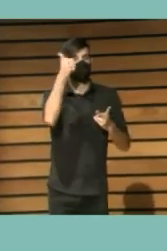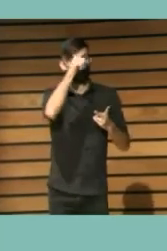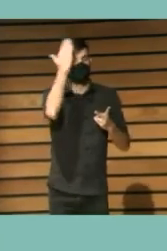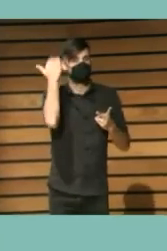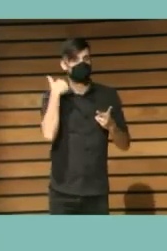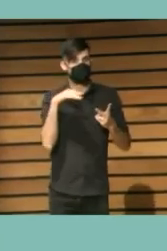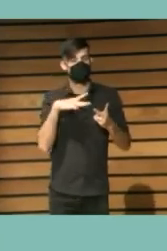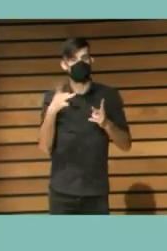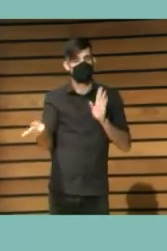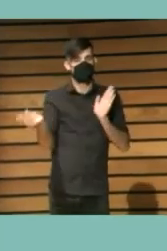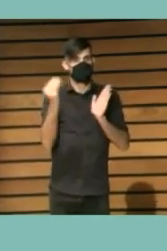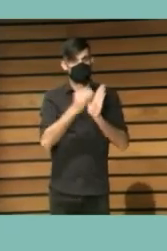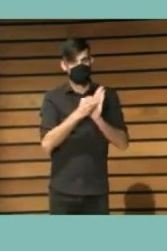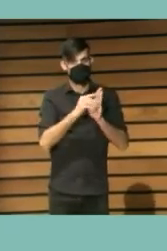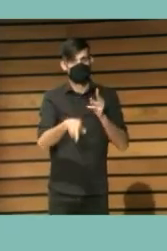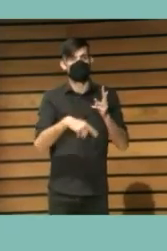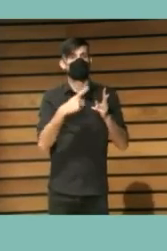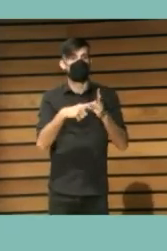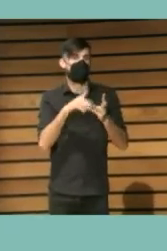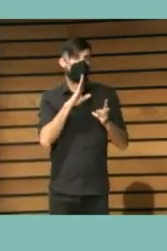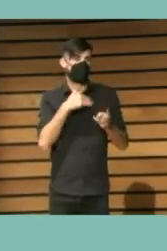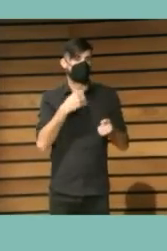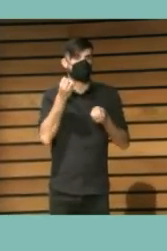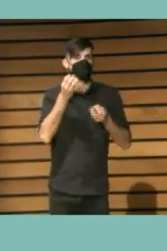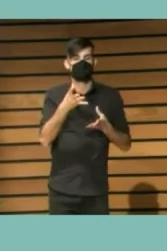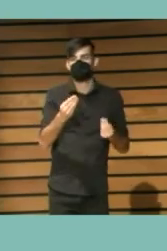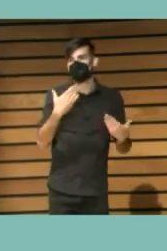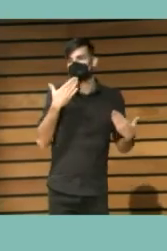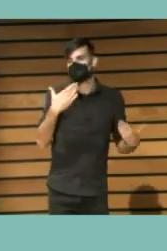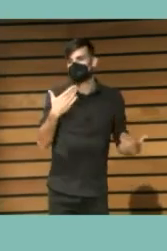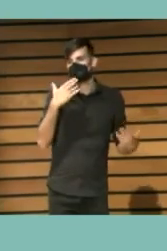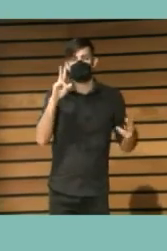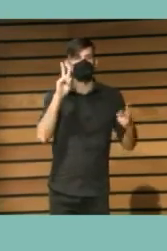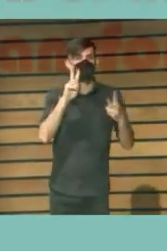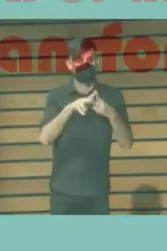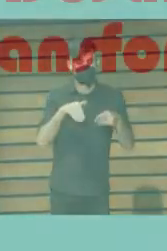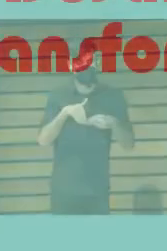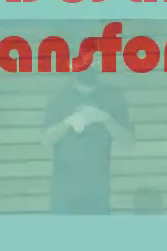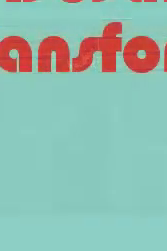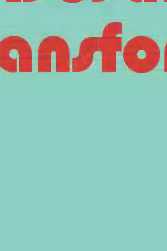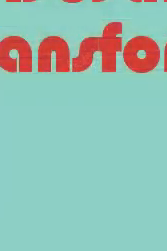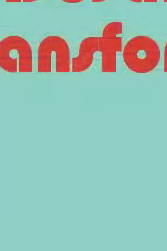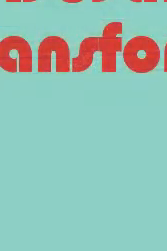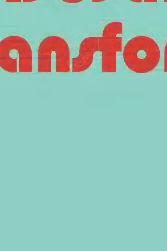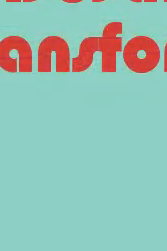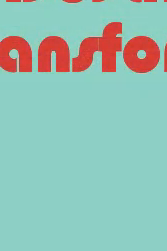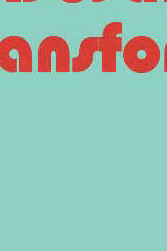y también pues, lo que yo os he dicho. Muchísimas gracias y nos vemos dentro de un ratito.